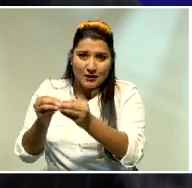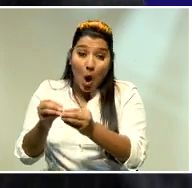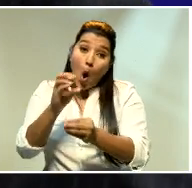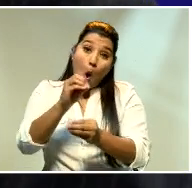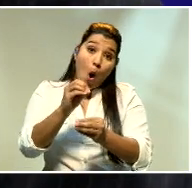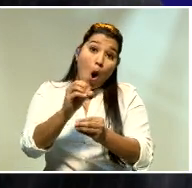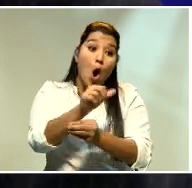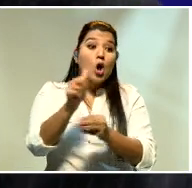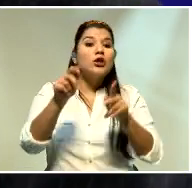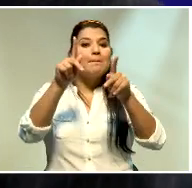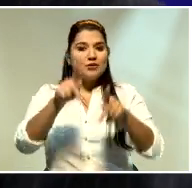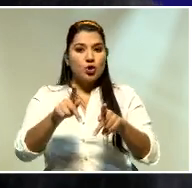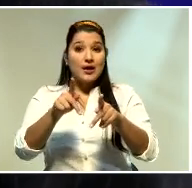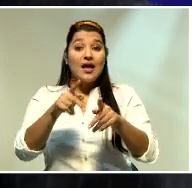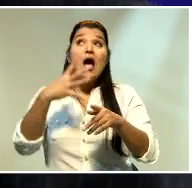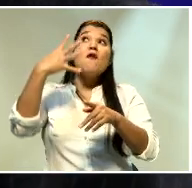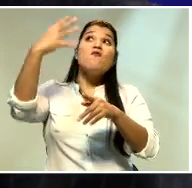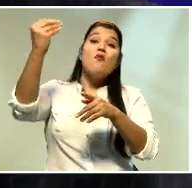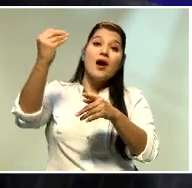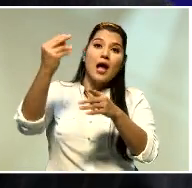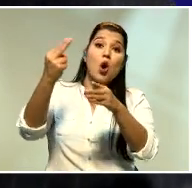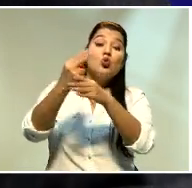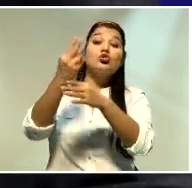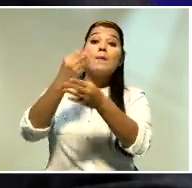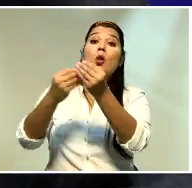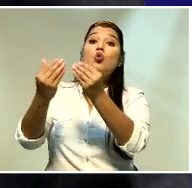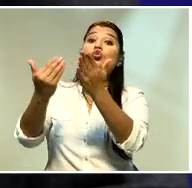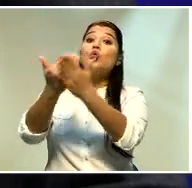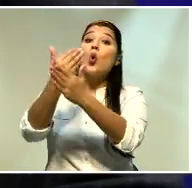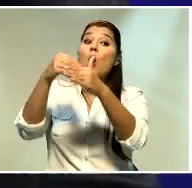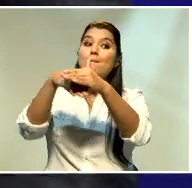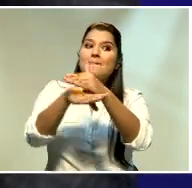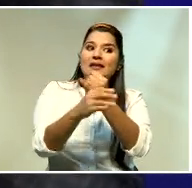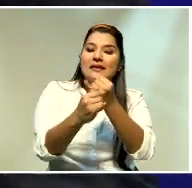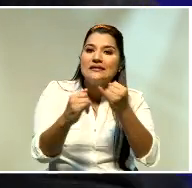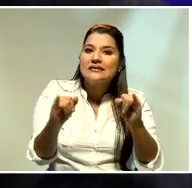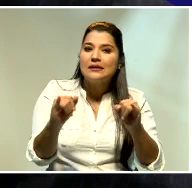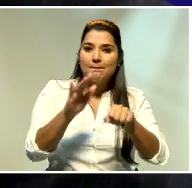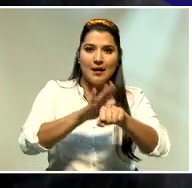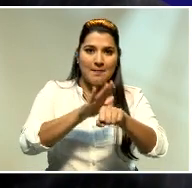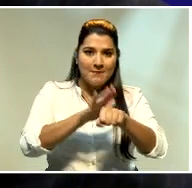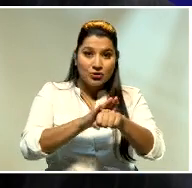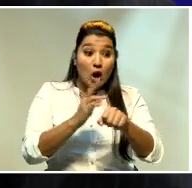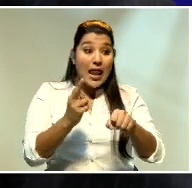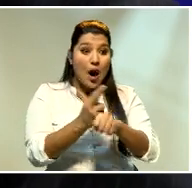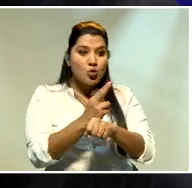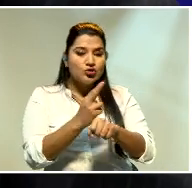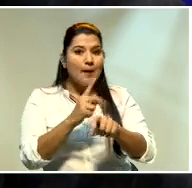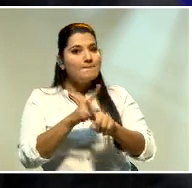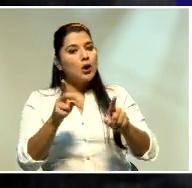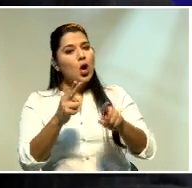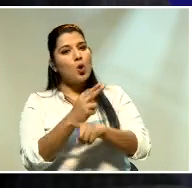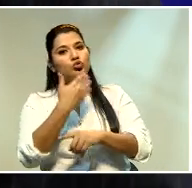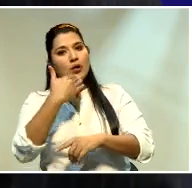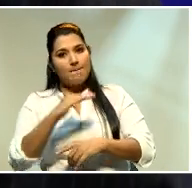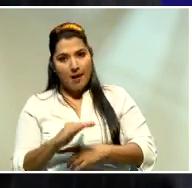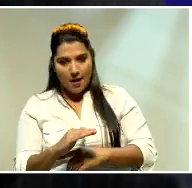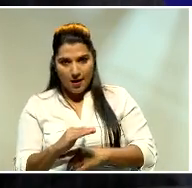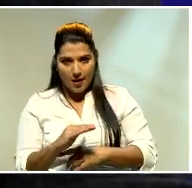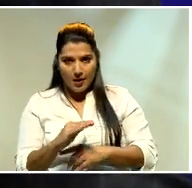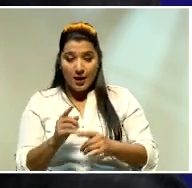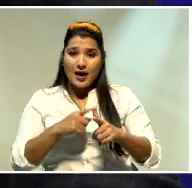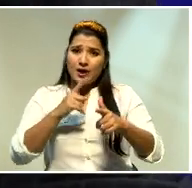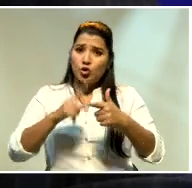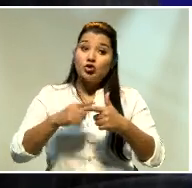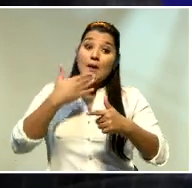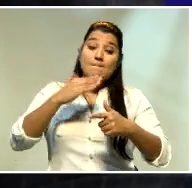nueva, la meten de contrabando y la usan, y hay veces que la usan mal. Entonces estamos en el peor de los escenarios. Estamos haciéndolo mal por el ambiente,